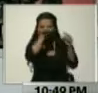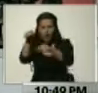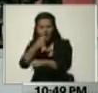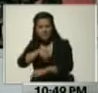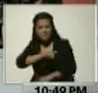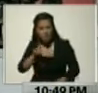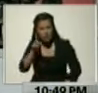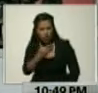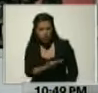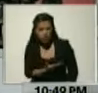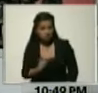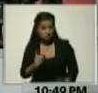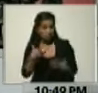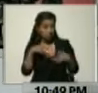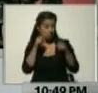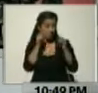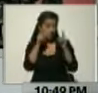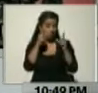Me entero, vale.